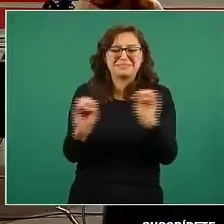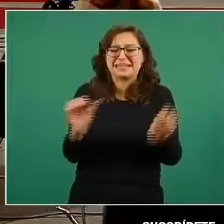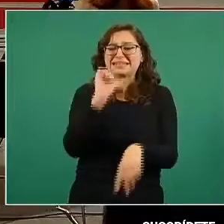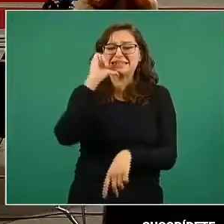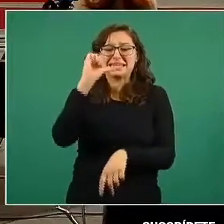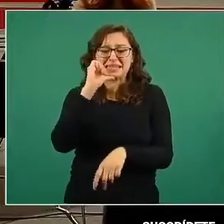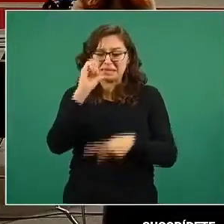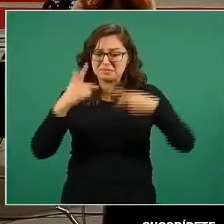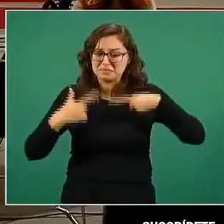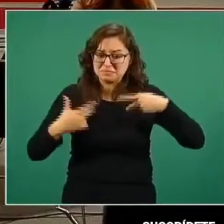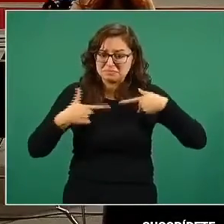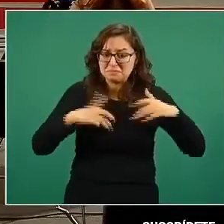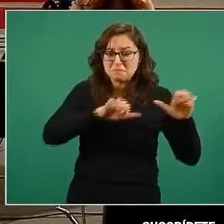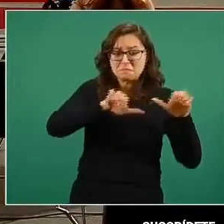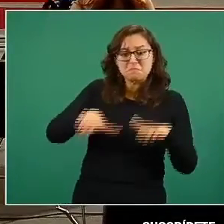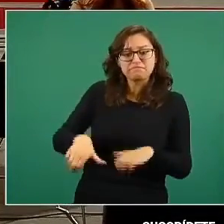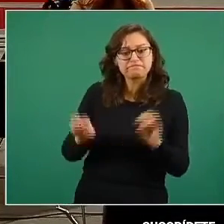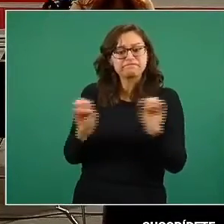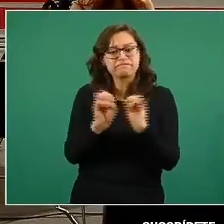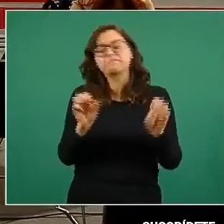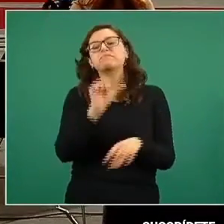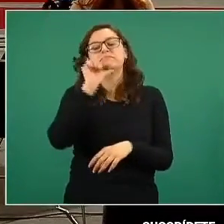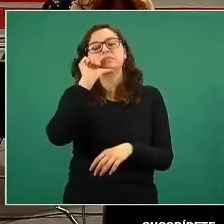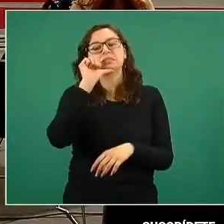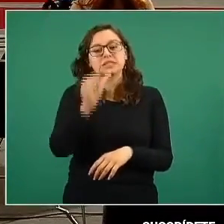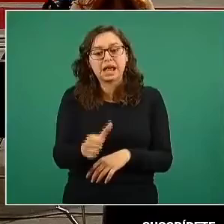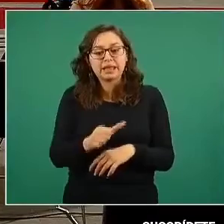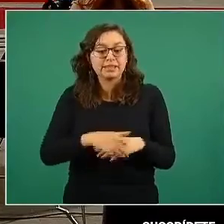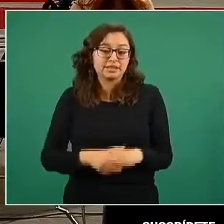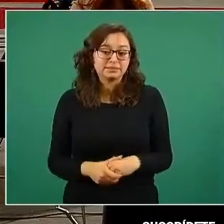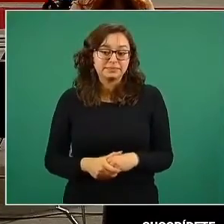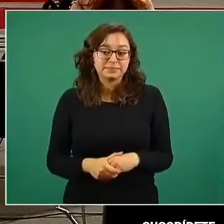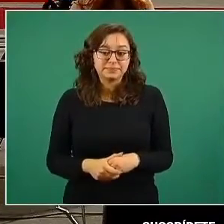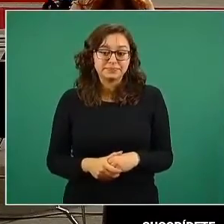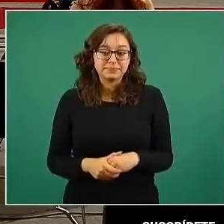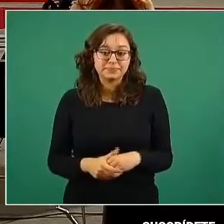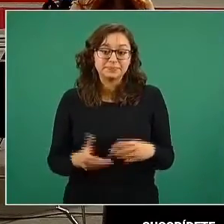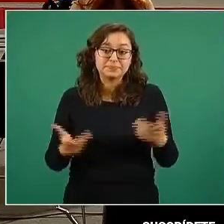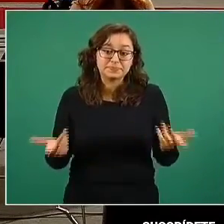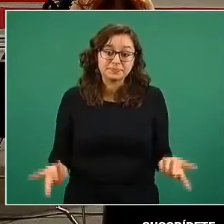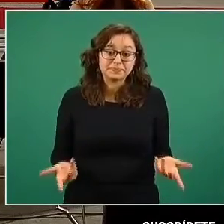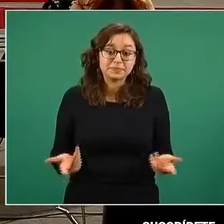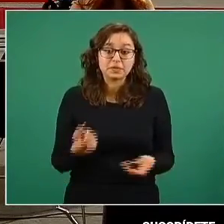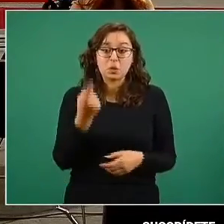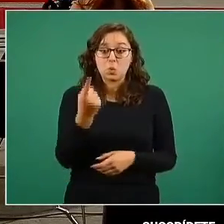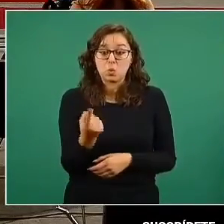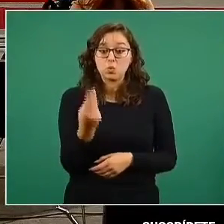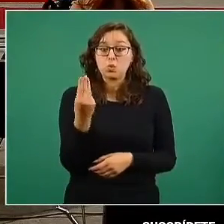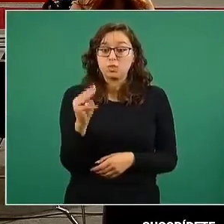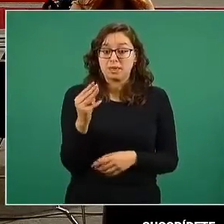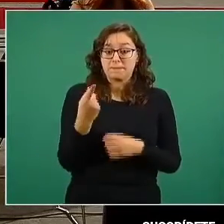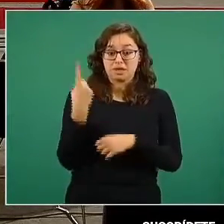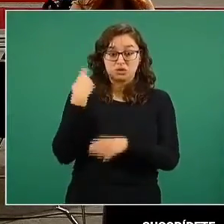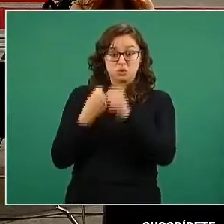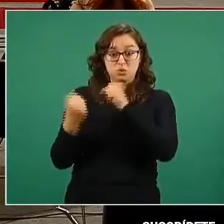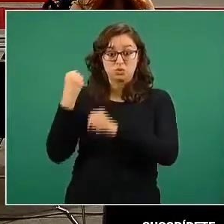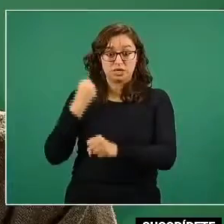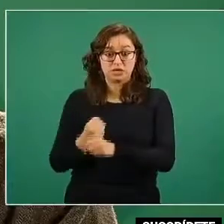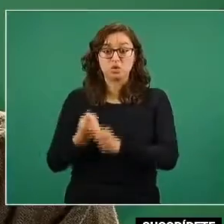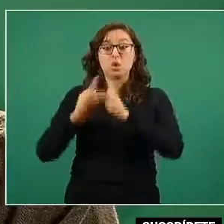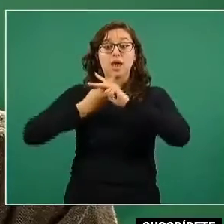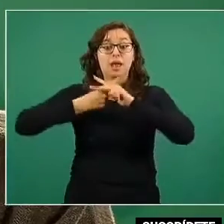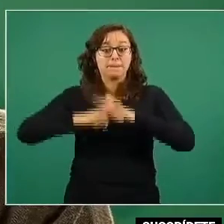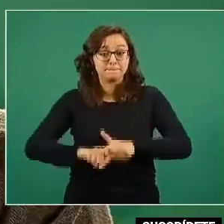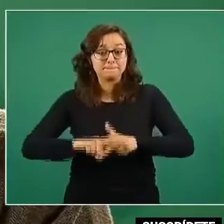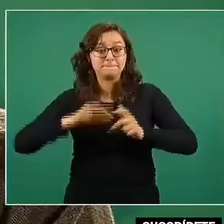este personal de salud. Dicho de manera concreta, el 1 de marzo, cuando teníamos el primer caso